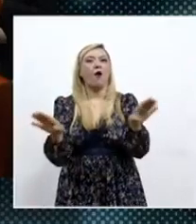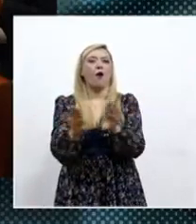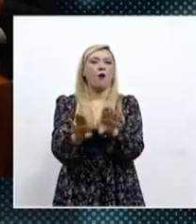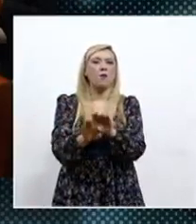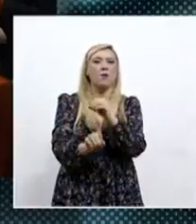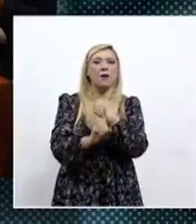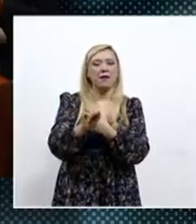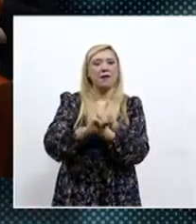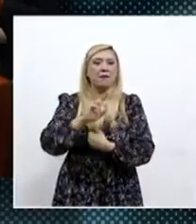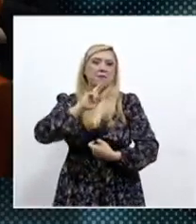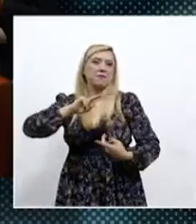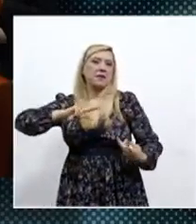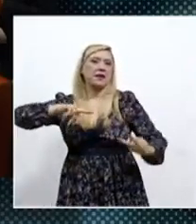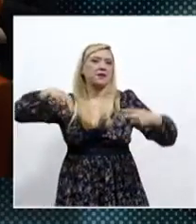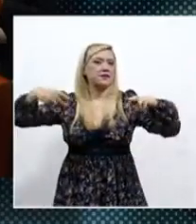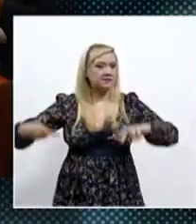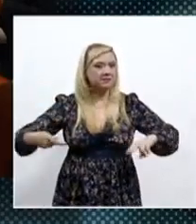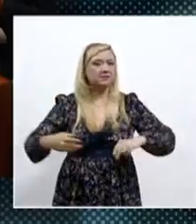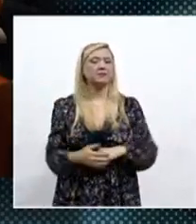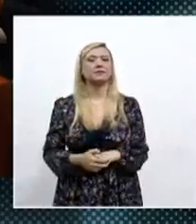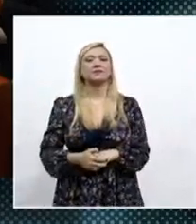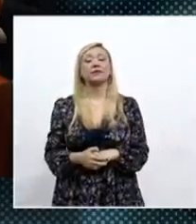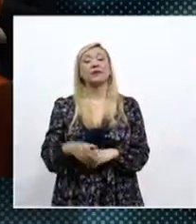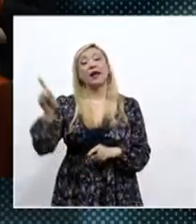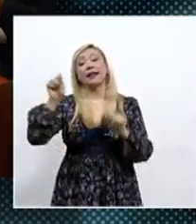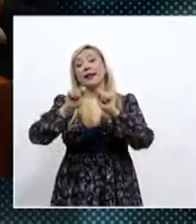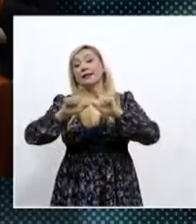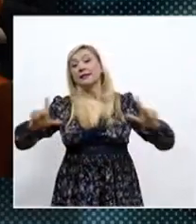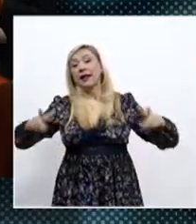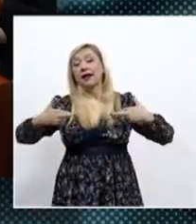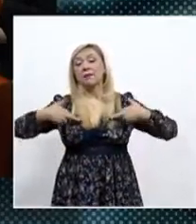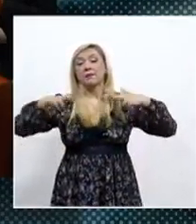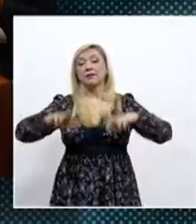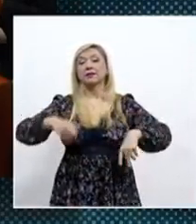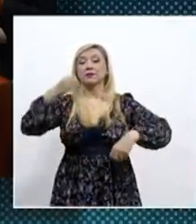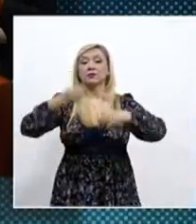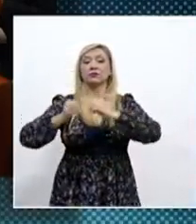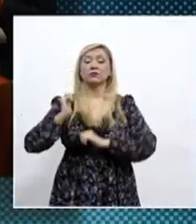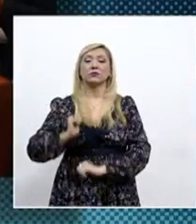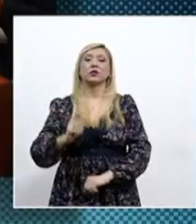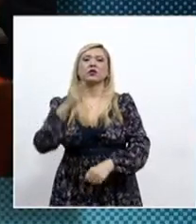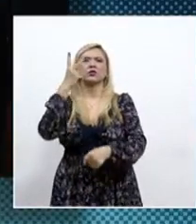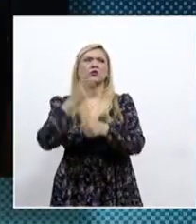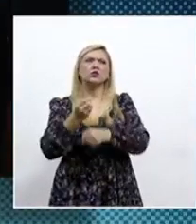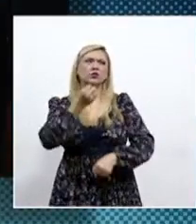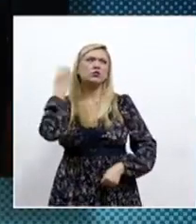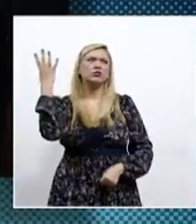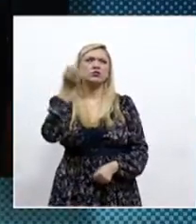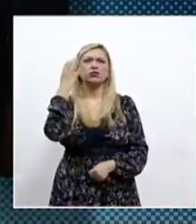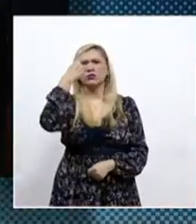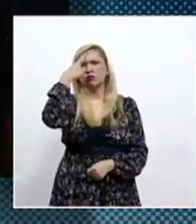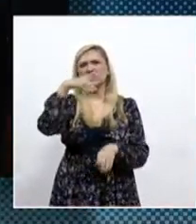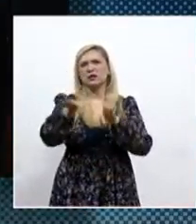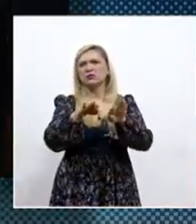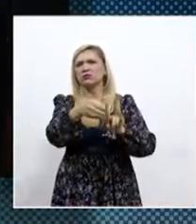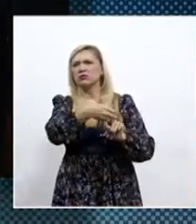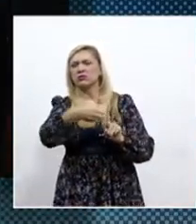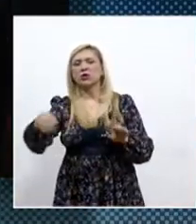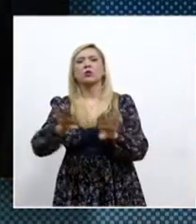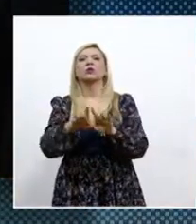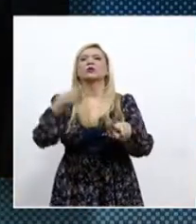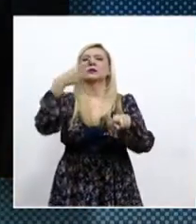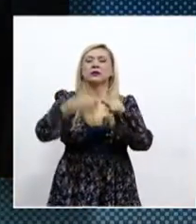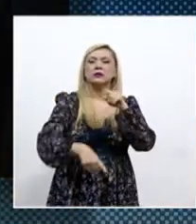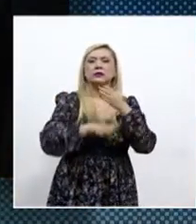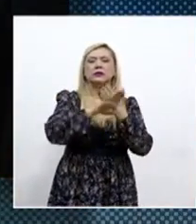prácticamente 270,000 asuntos y a través de sus acciones afirmativas ha logrado consolidar la paridad de género en puestos de elección y